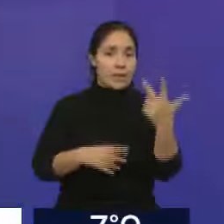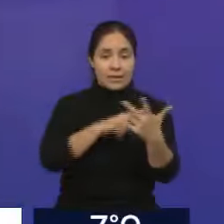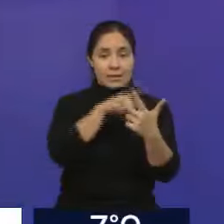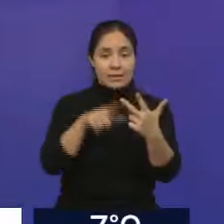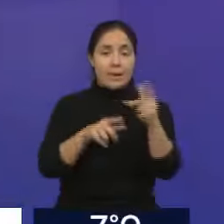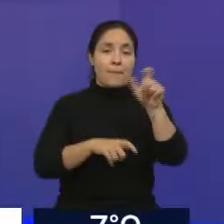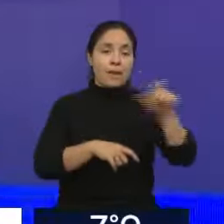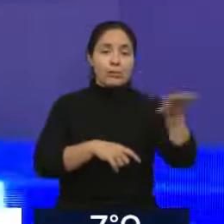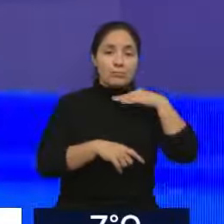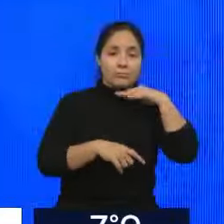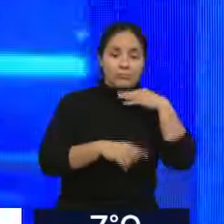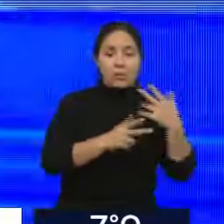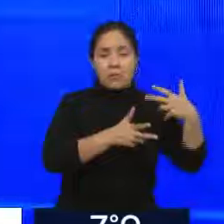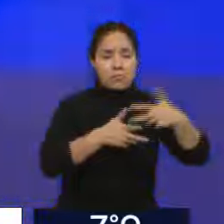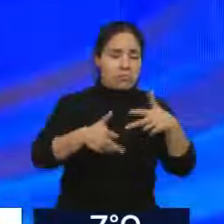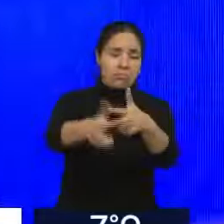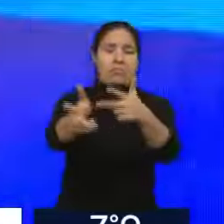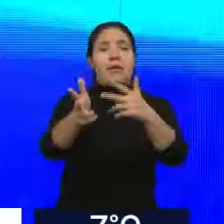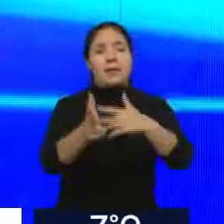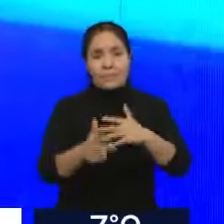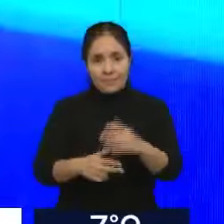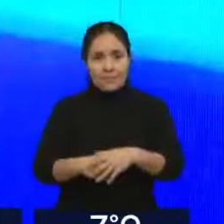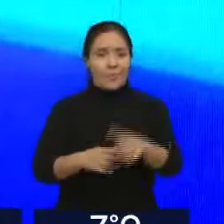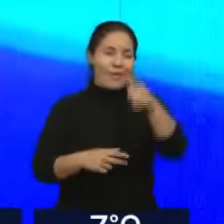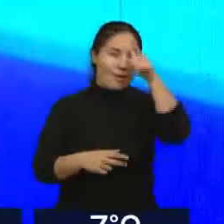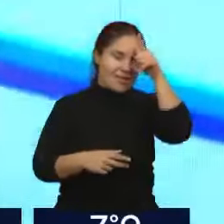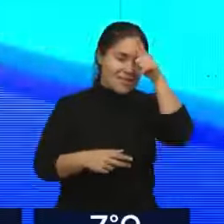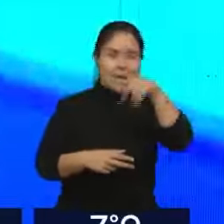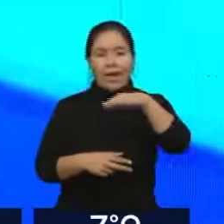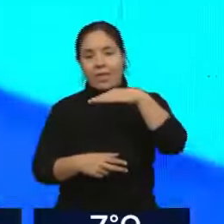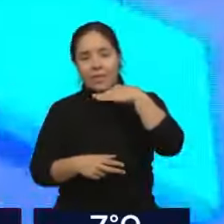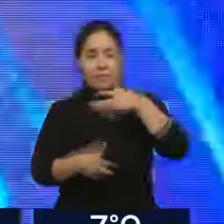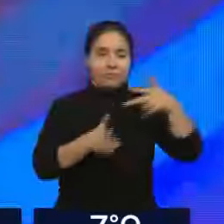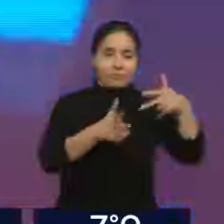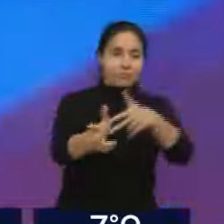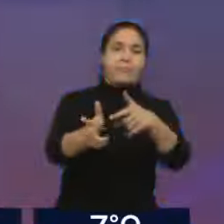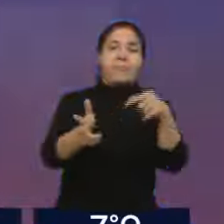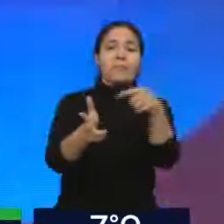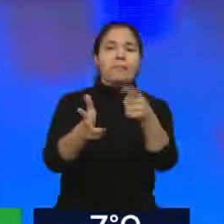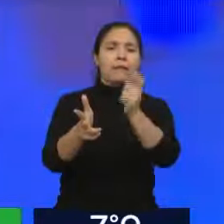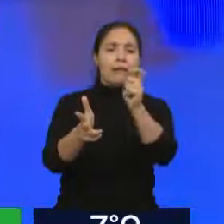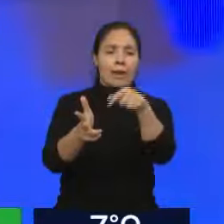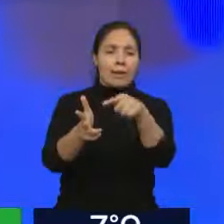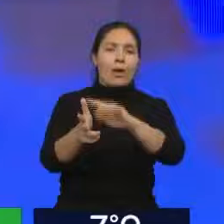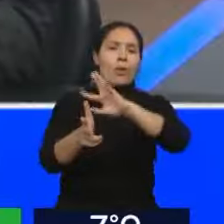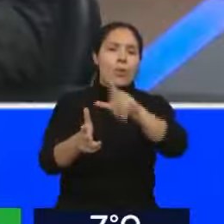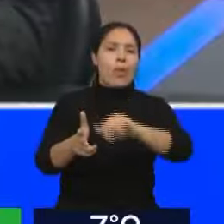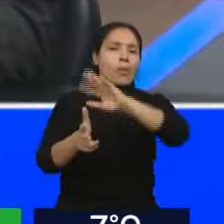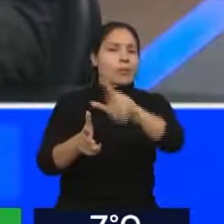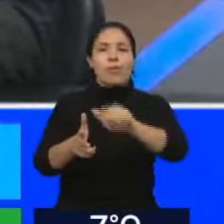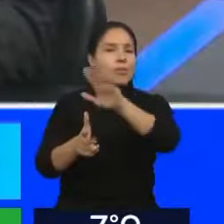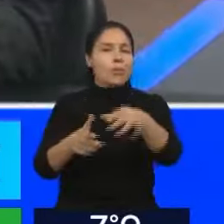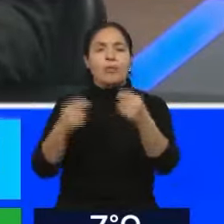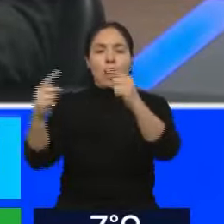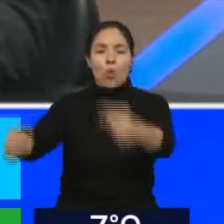una larga persecución. Dicen los robarruedas. Con un frondoso prontuario, Pedro, te